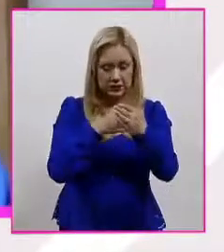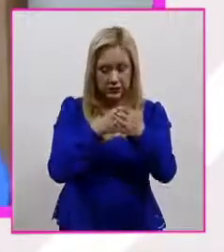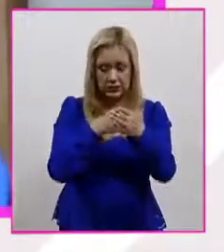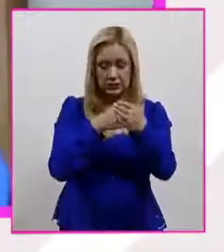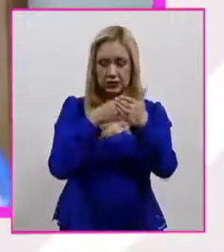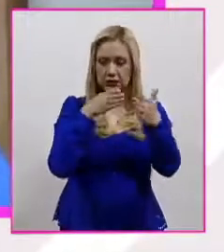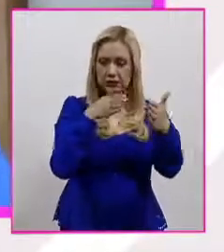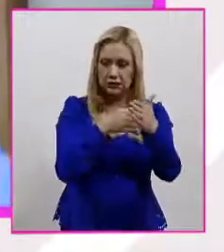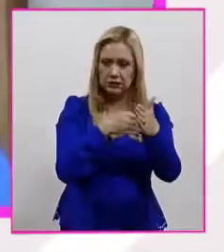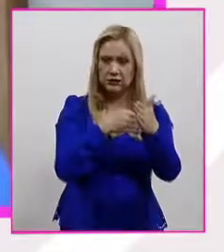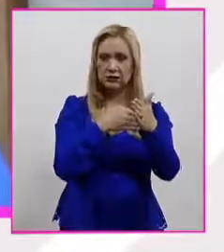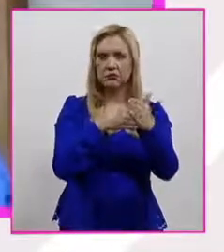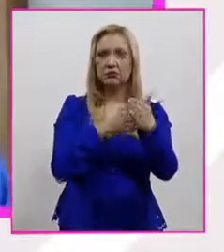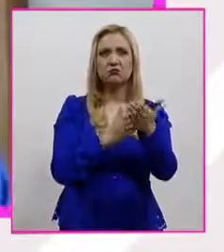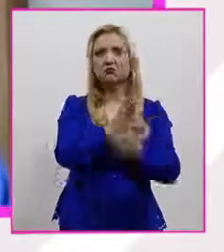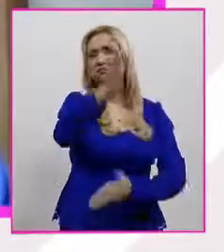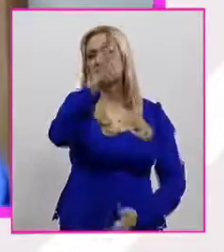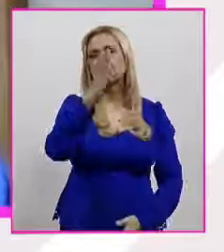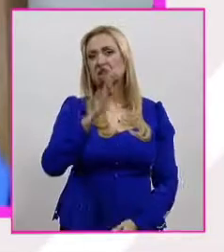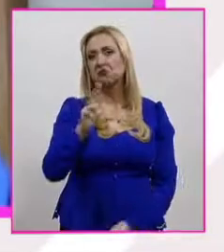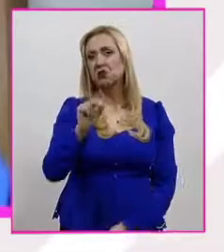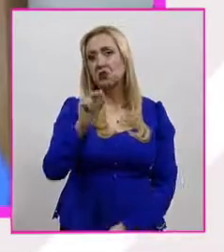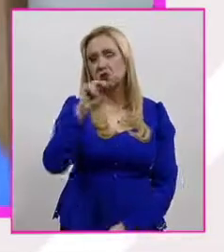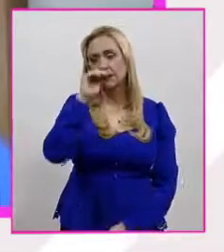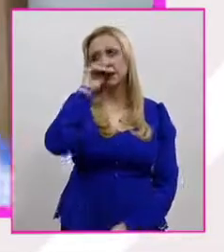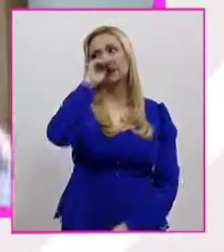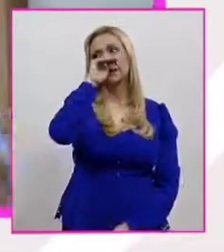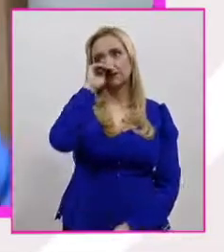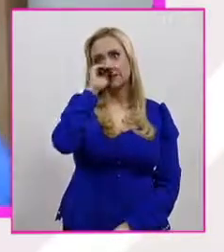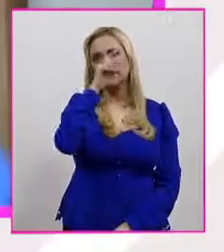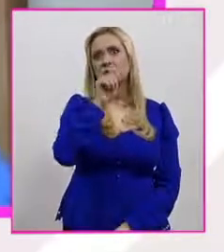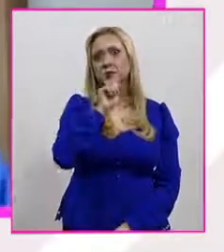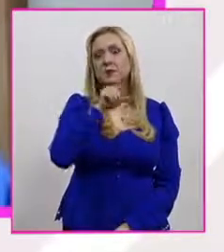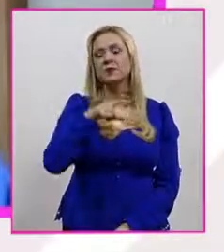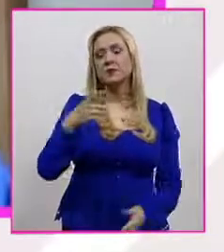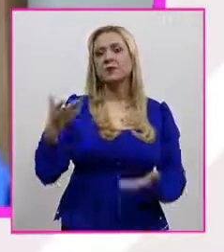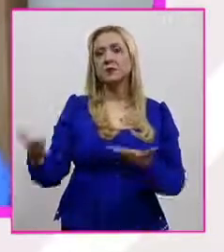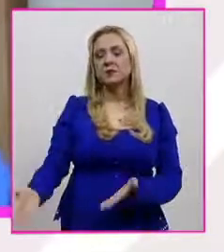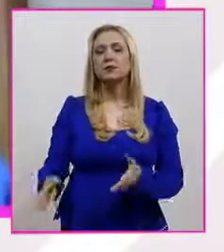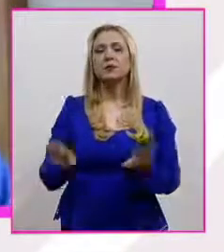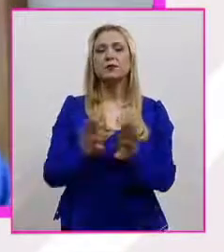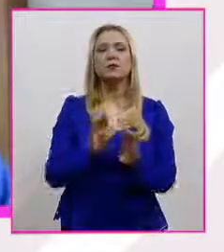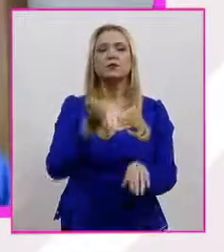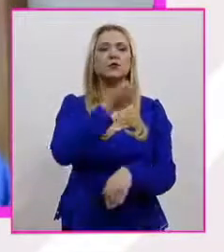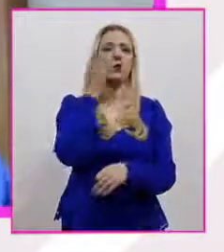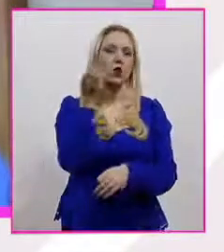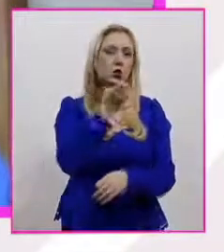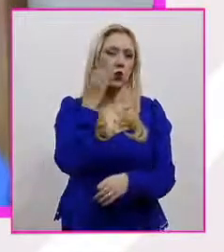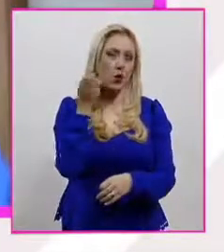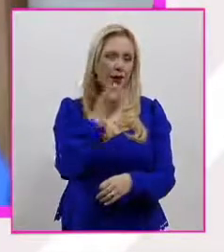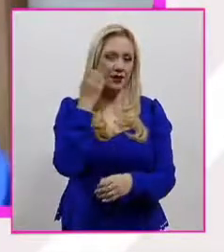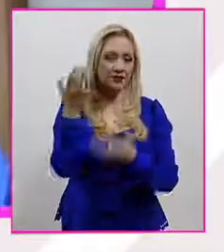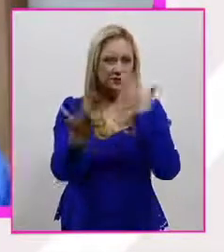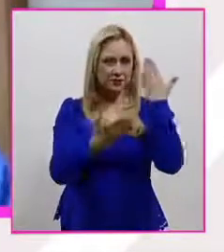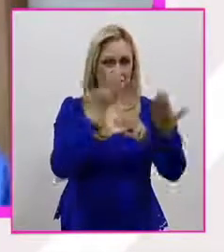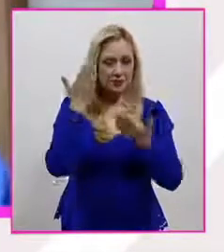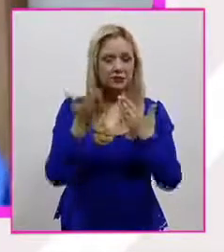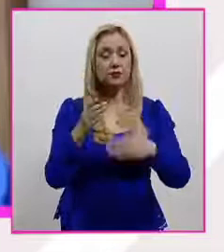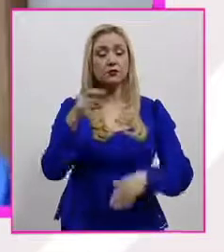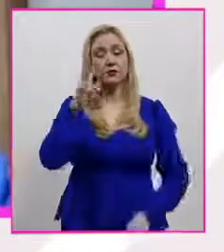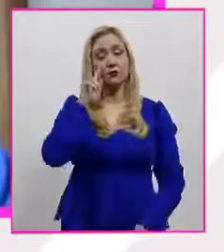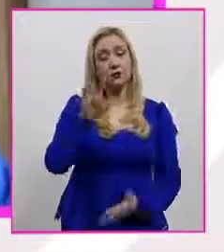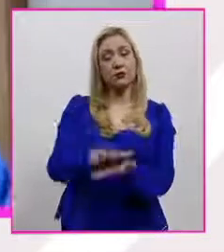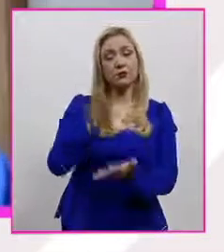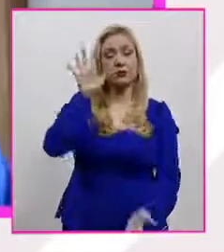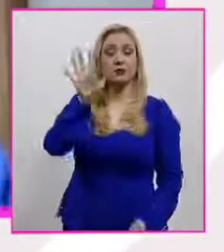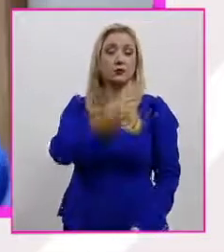una, digamos, estratificación por tono de piel en términos de la progresión educativa de las personas, en donde tonos de piel más claros